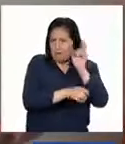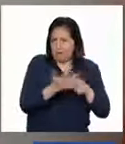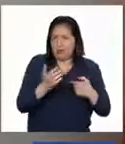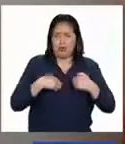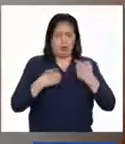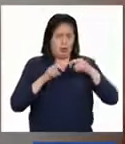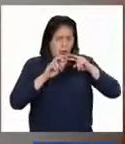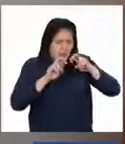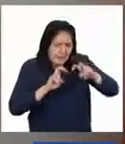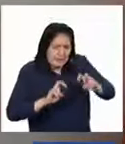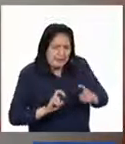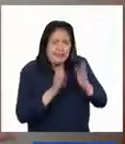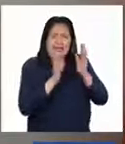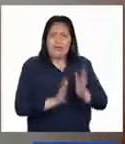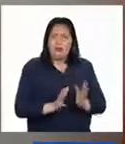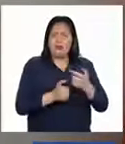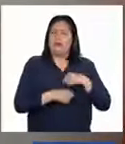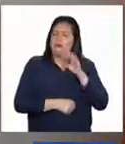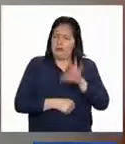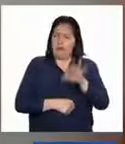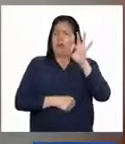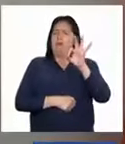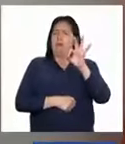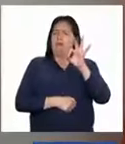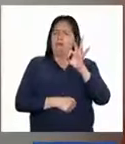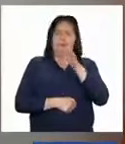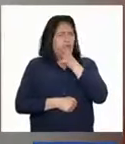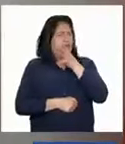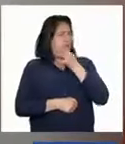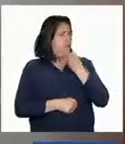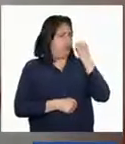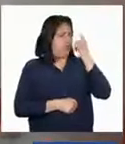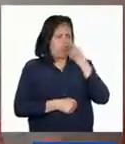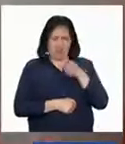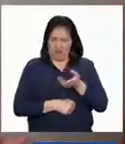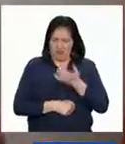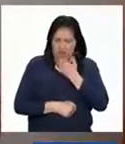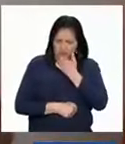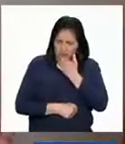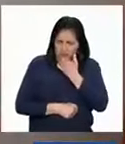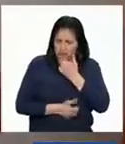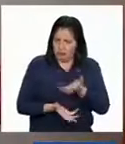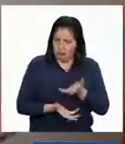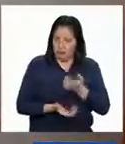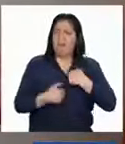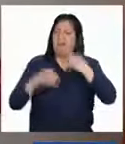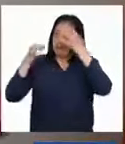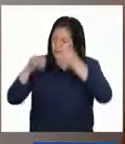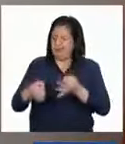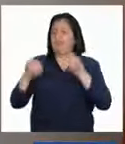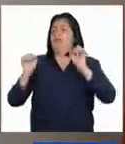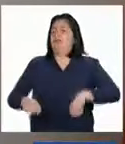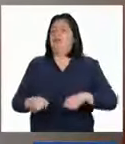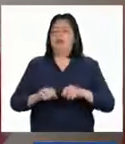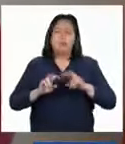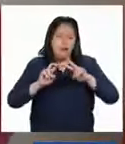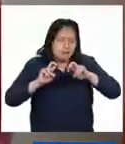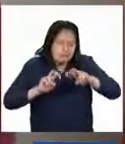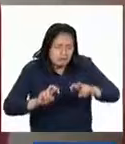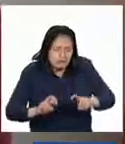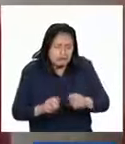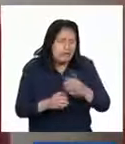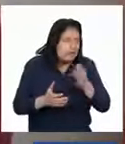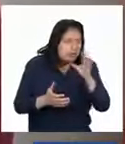e investigadora, cuando encuentro algo que no entiendo, entonces decido comenzar una